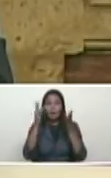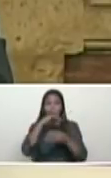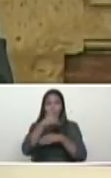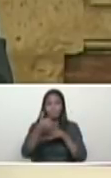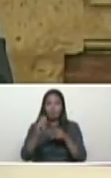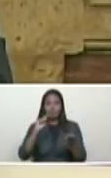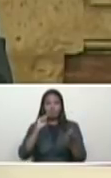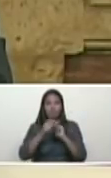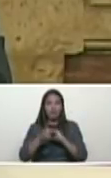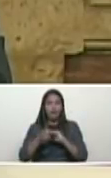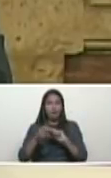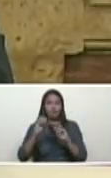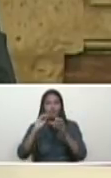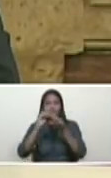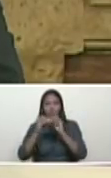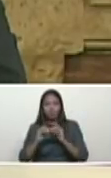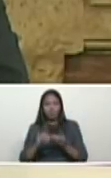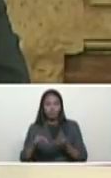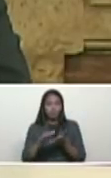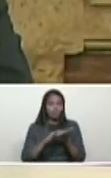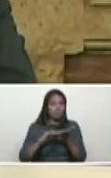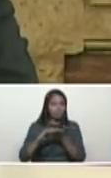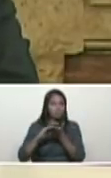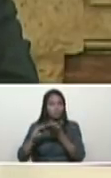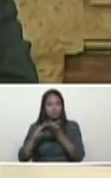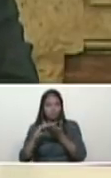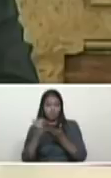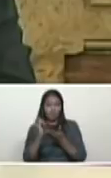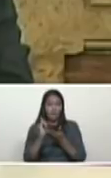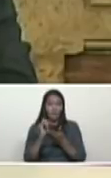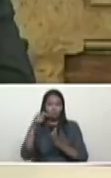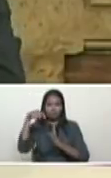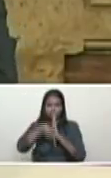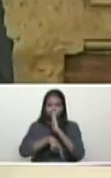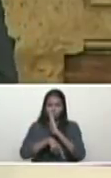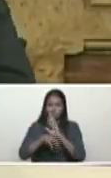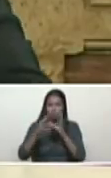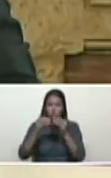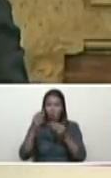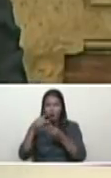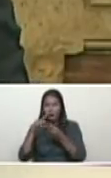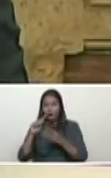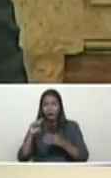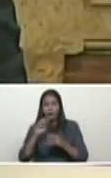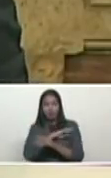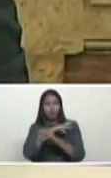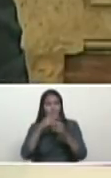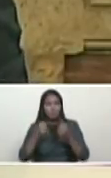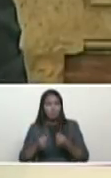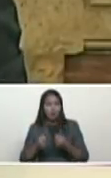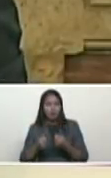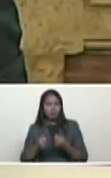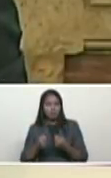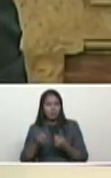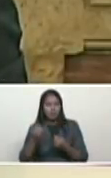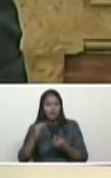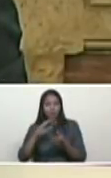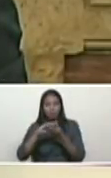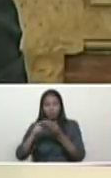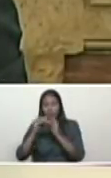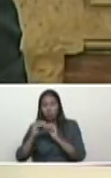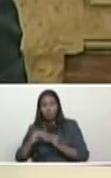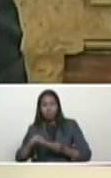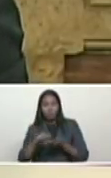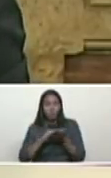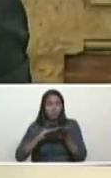de cambio renovación y rectificación profunda de todos los poderes mejorar todos